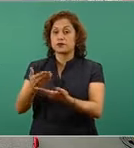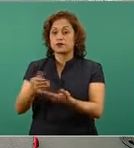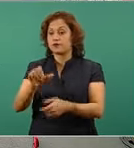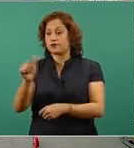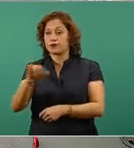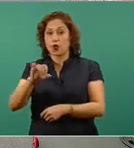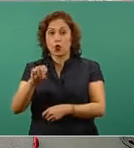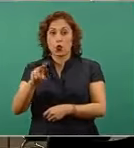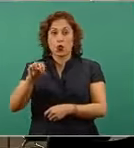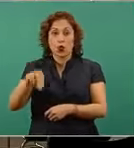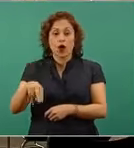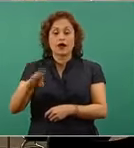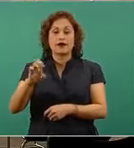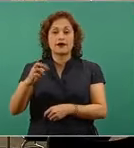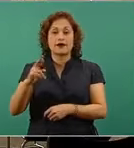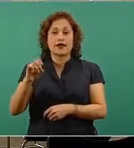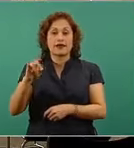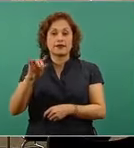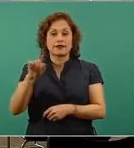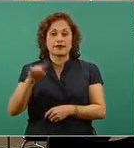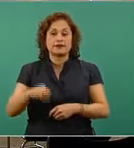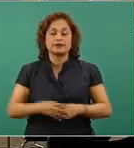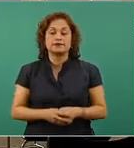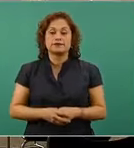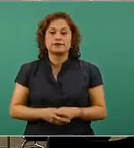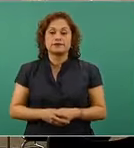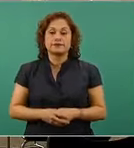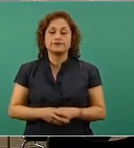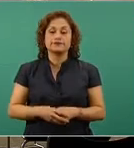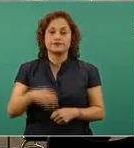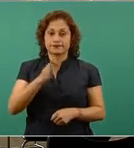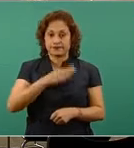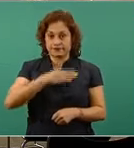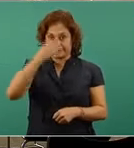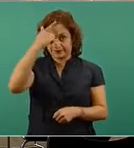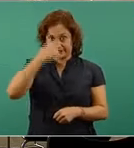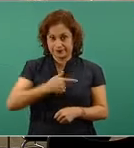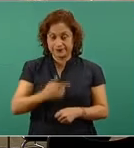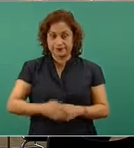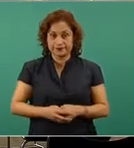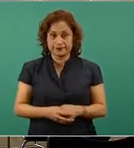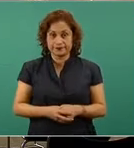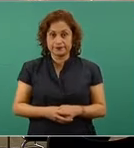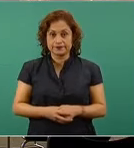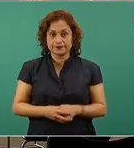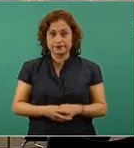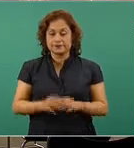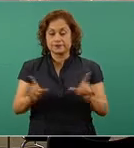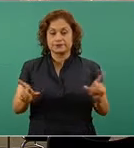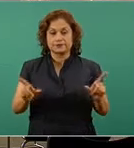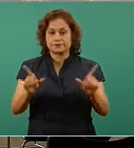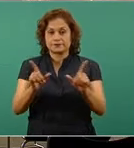Grupo Cantón, Periódico Basta. Gracias. Sí, buenas noches. Rápidamente, un